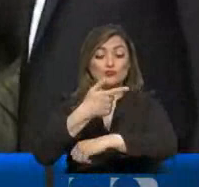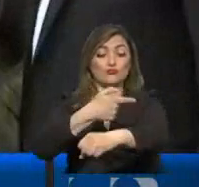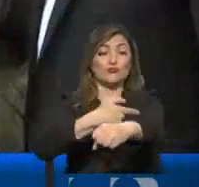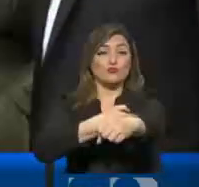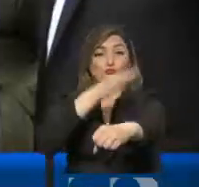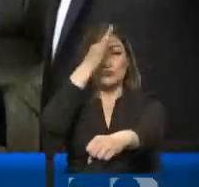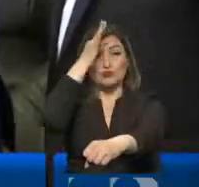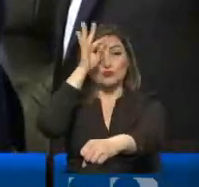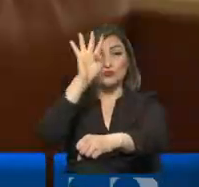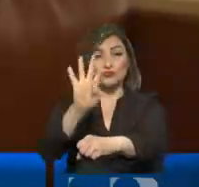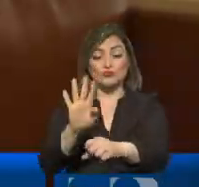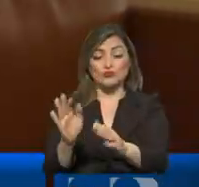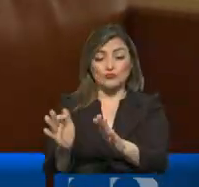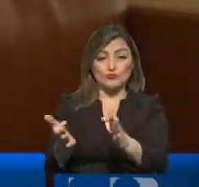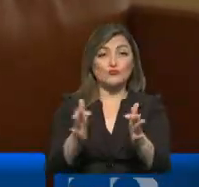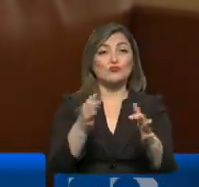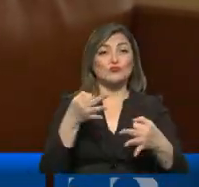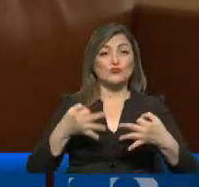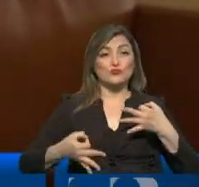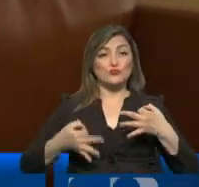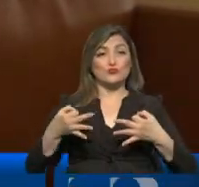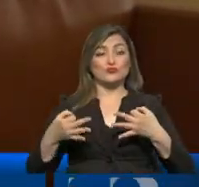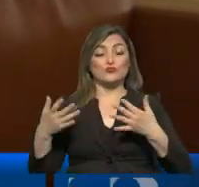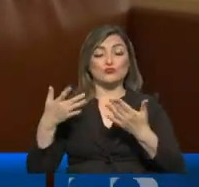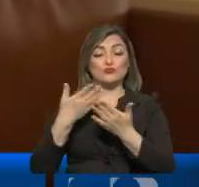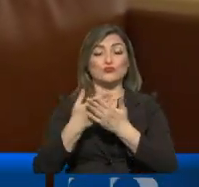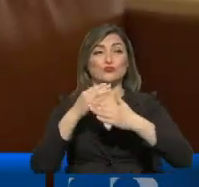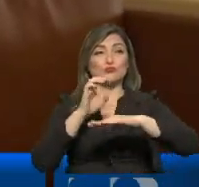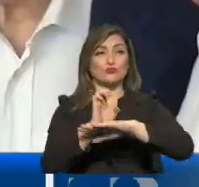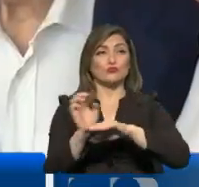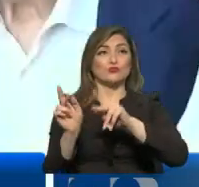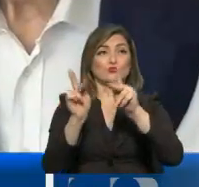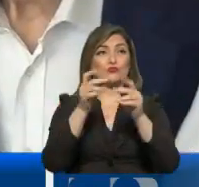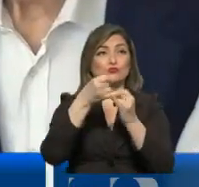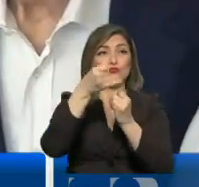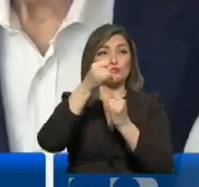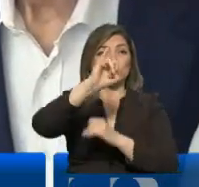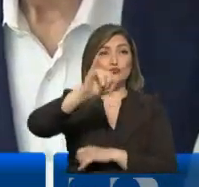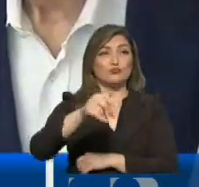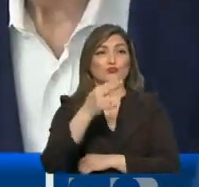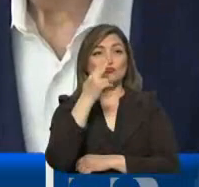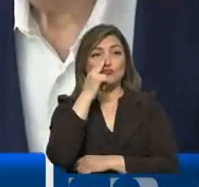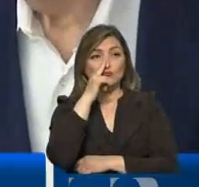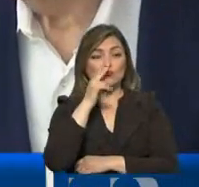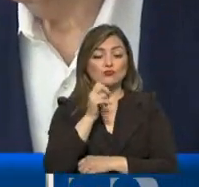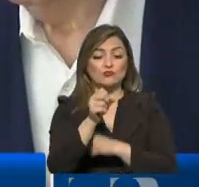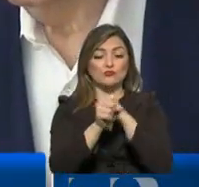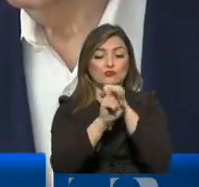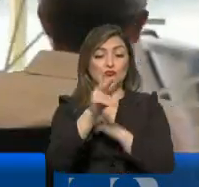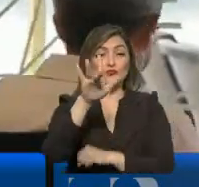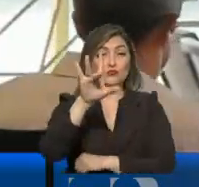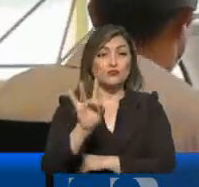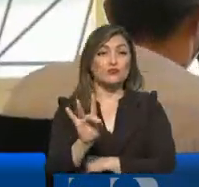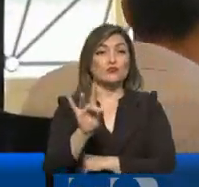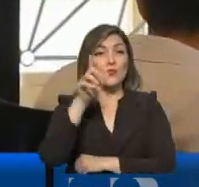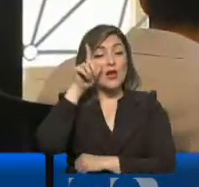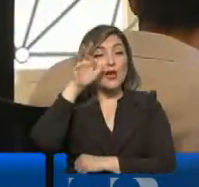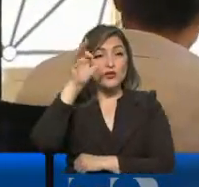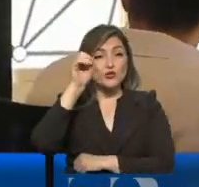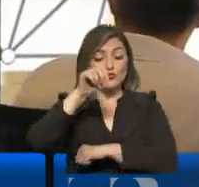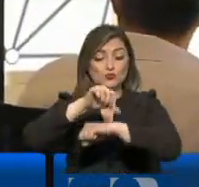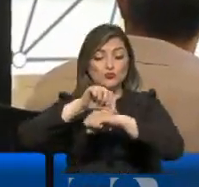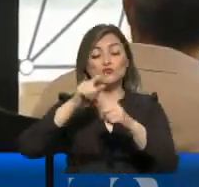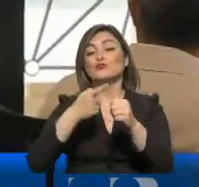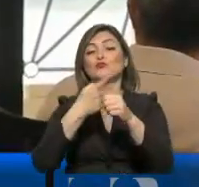y 4 de terapia física. El regreso a Ecuador estaría planificado para finales de junio. En 2018, Guillermo Lasso fue operado